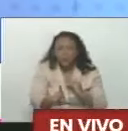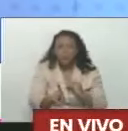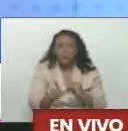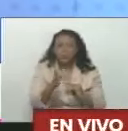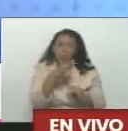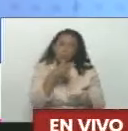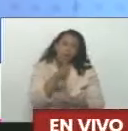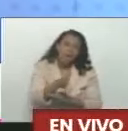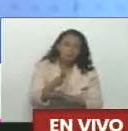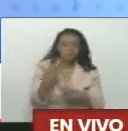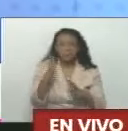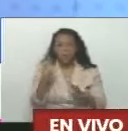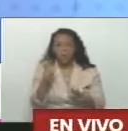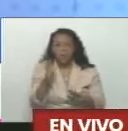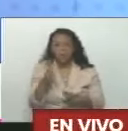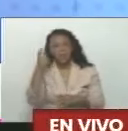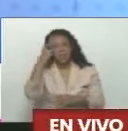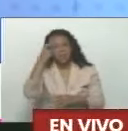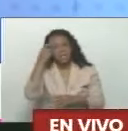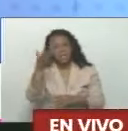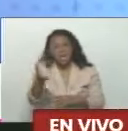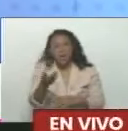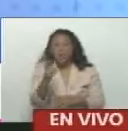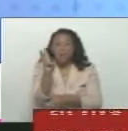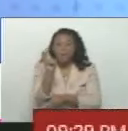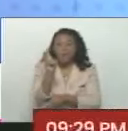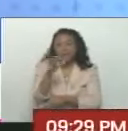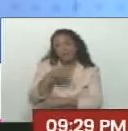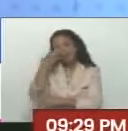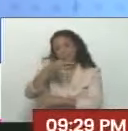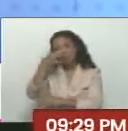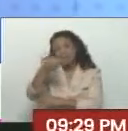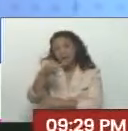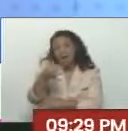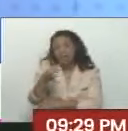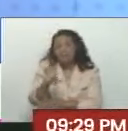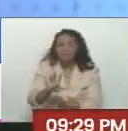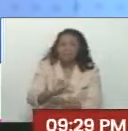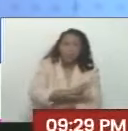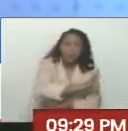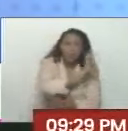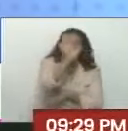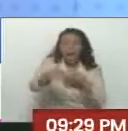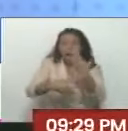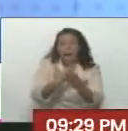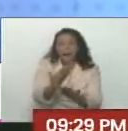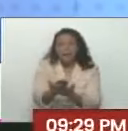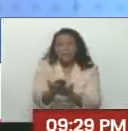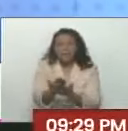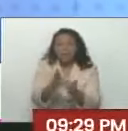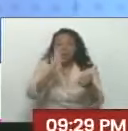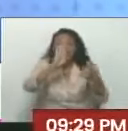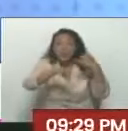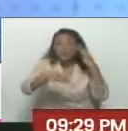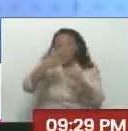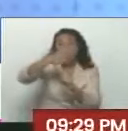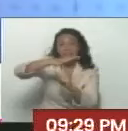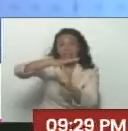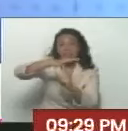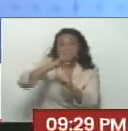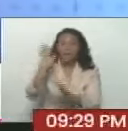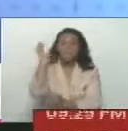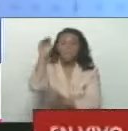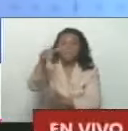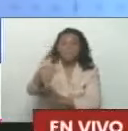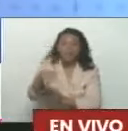Nos íbamos, que te digo yo, un viernes en la tarde, hasta el terminal de Maracay.